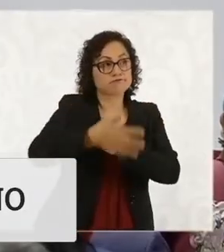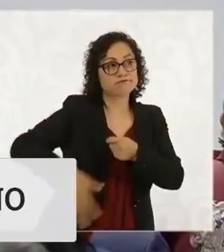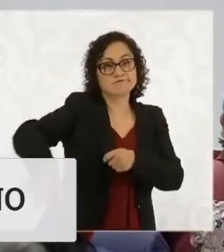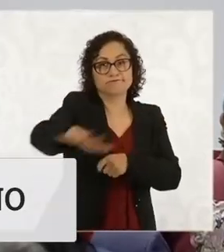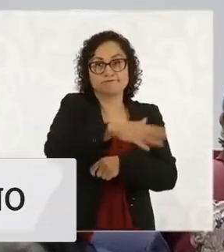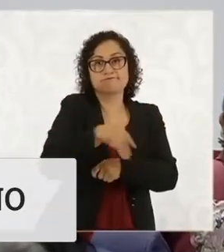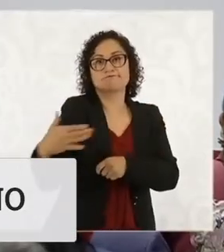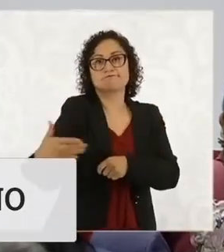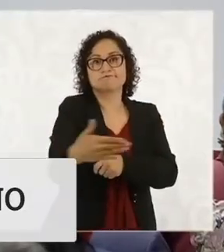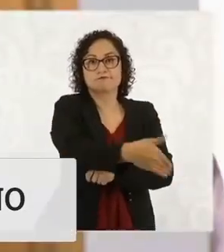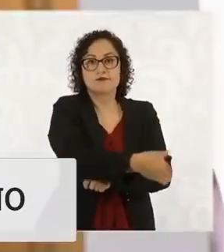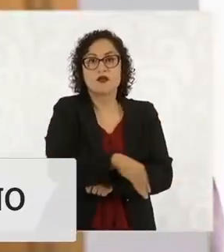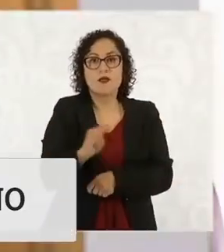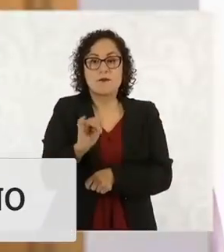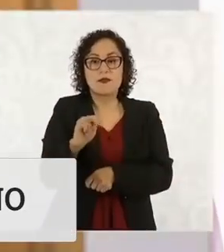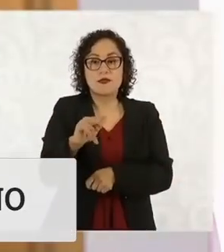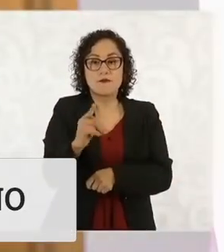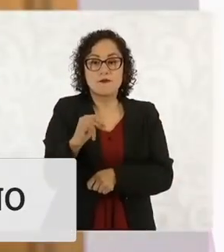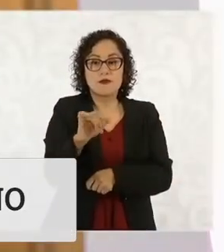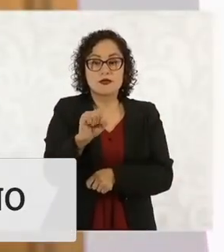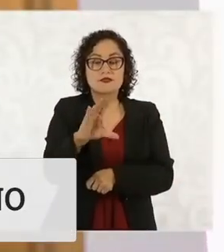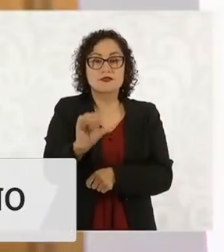apoyo de Bien Pesca.